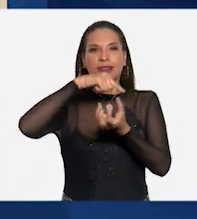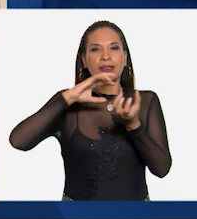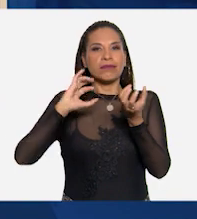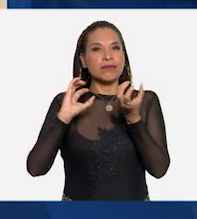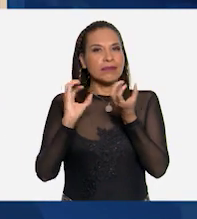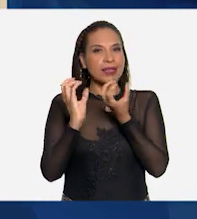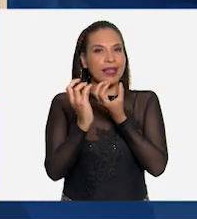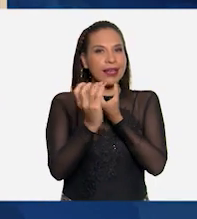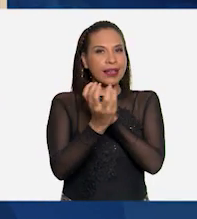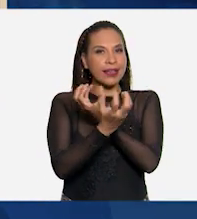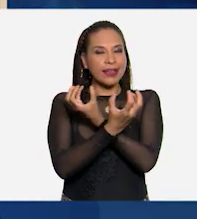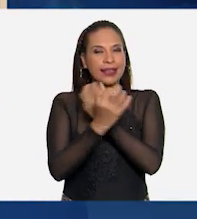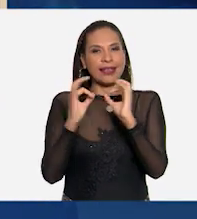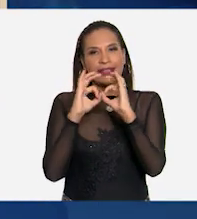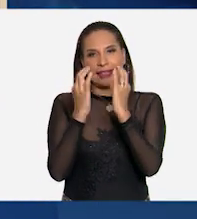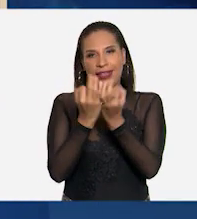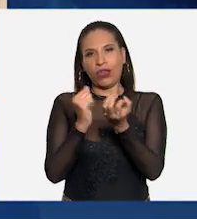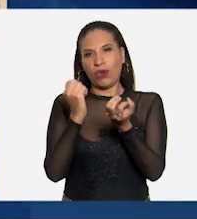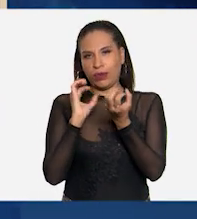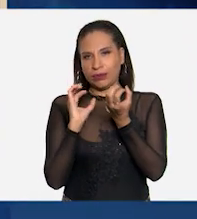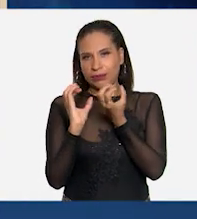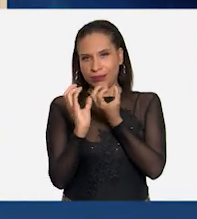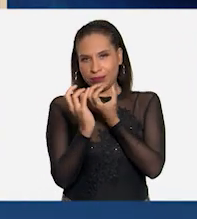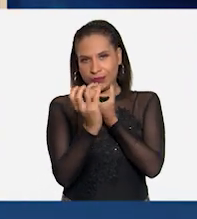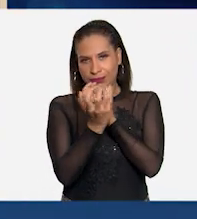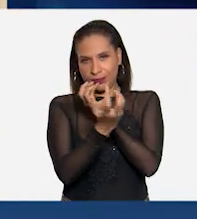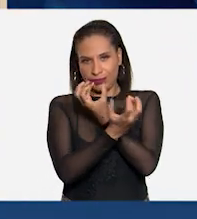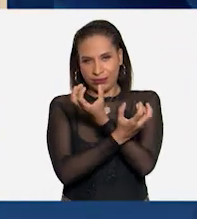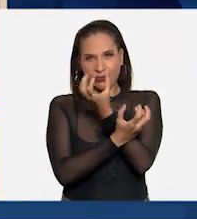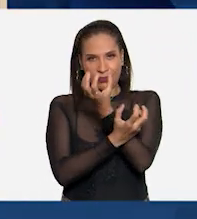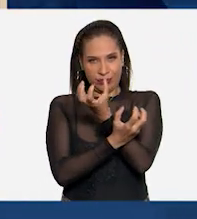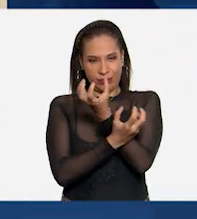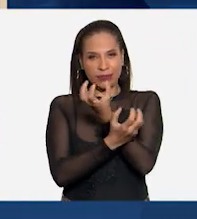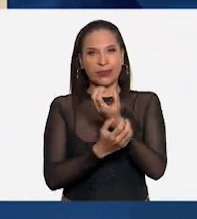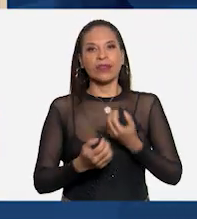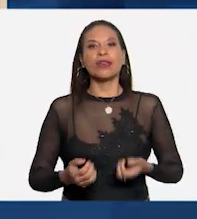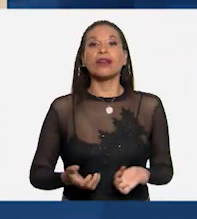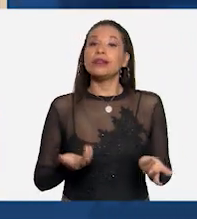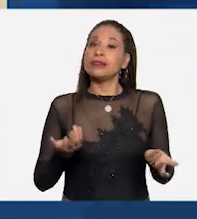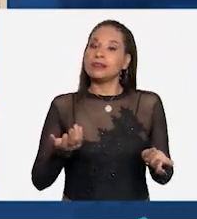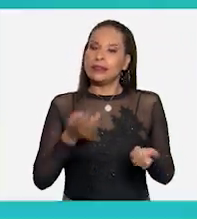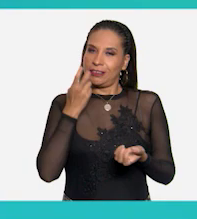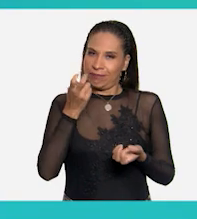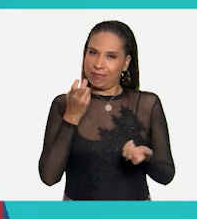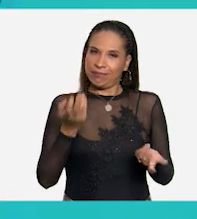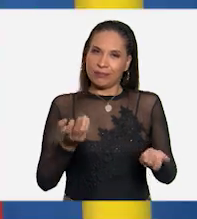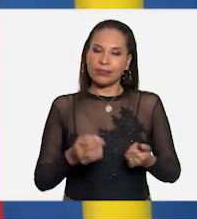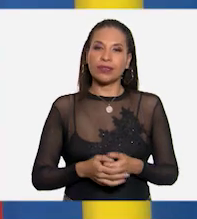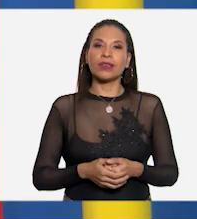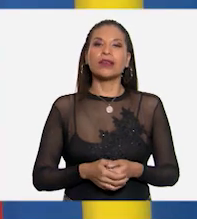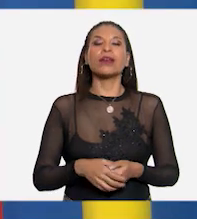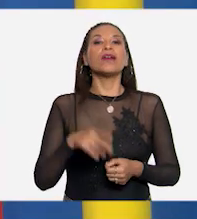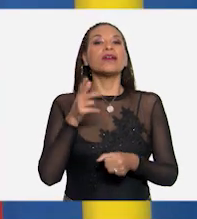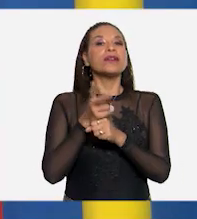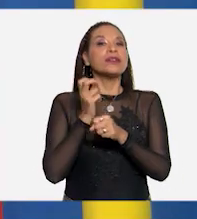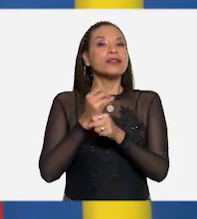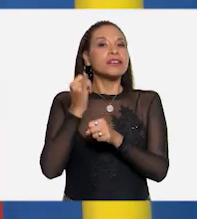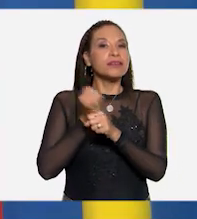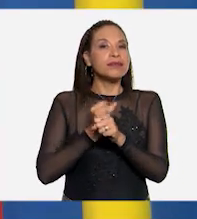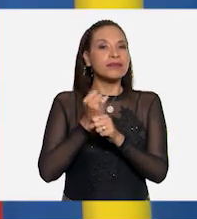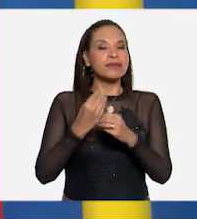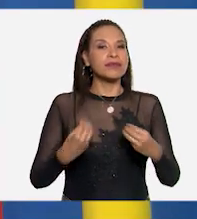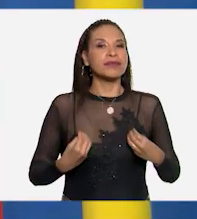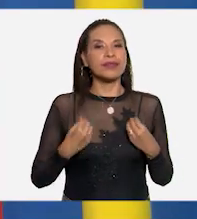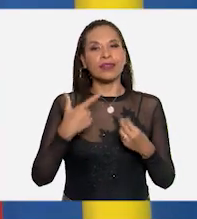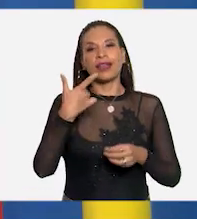planetario en el que la Tierra y los demás planetas giran a su alrededor. Ni más ni menos. Los invito a investigar sobre la